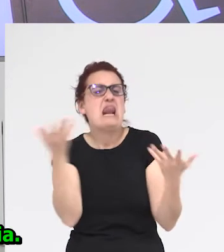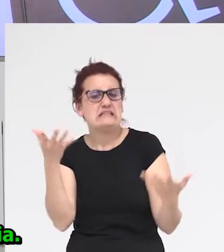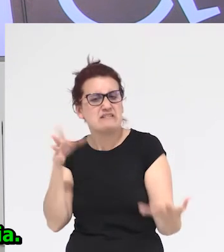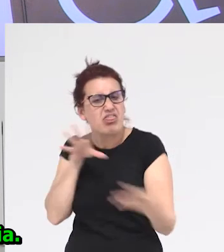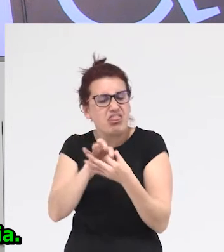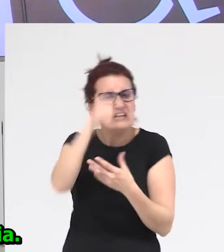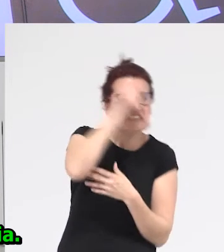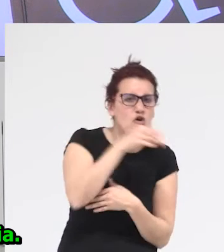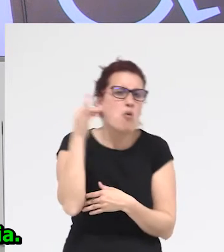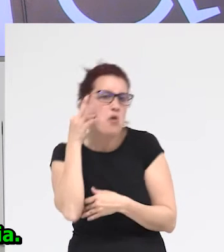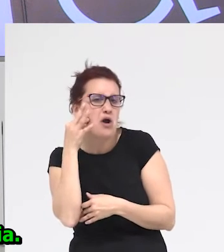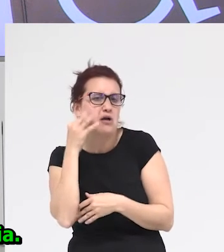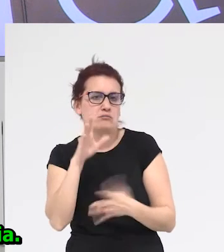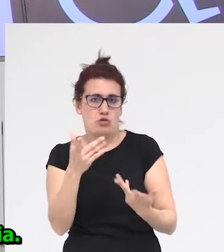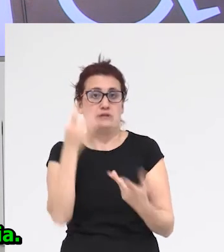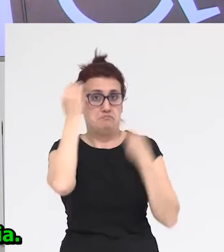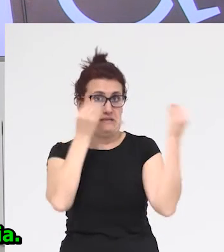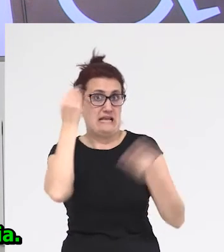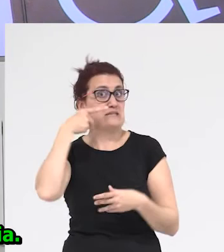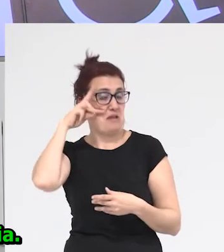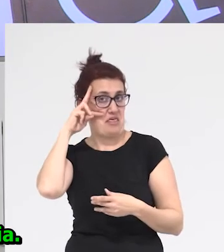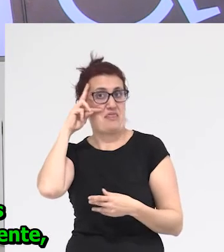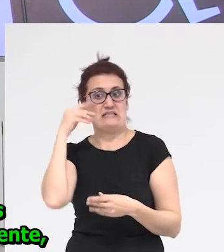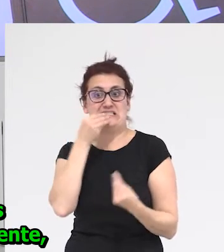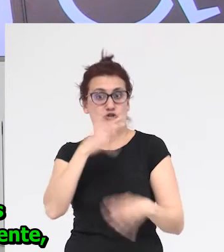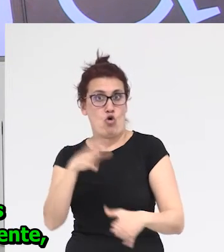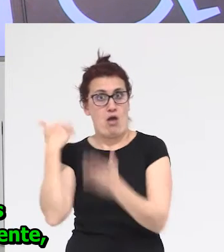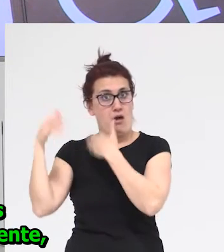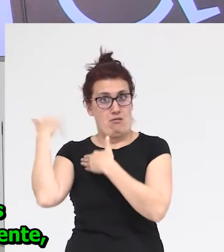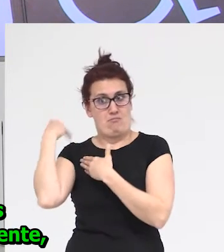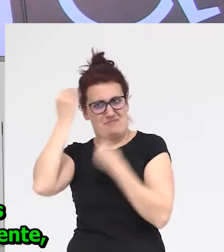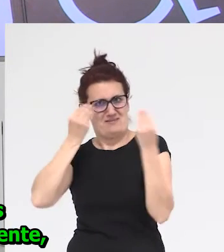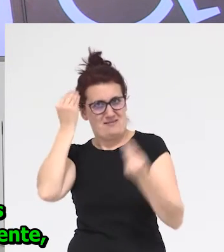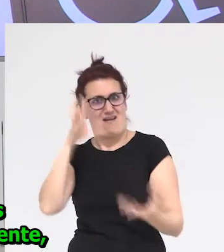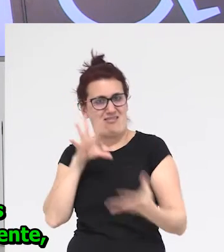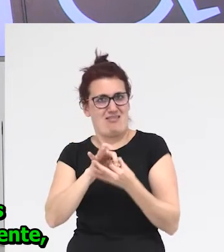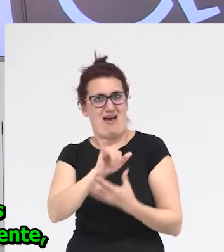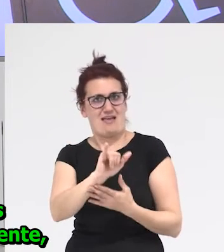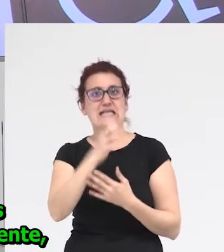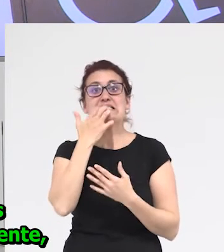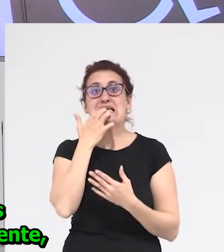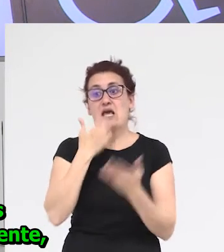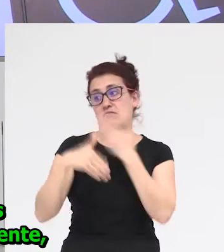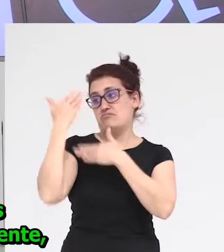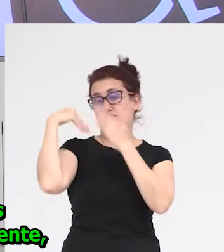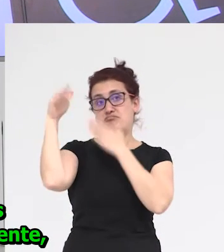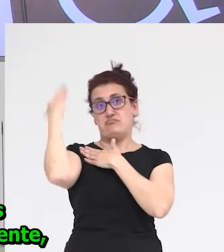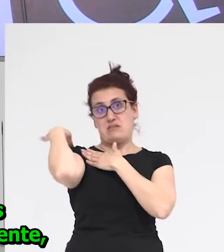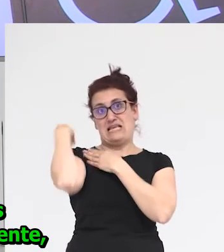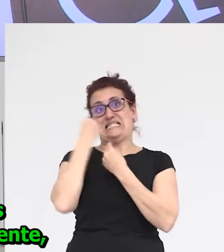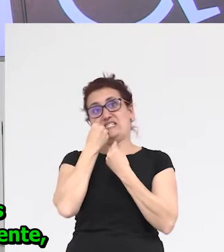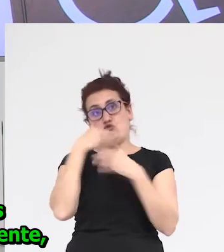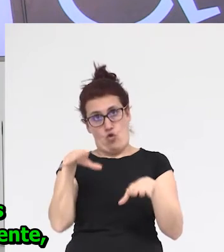Y ahí podemos pensar en varias experiencias en la historia, ¿no? O sea, también si volvemos a movernos así en la